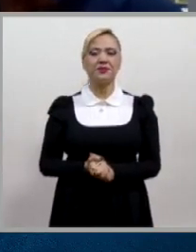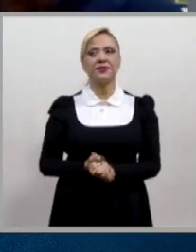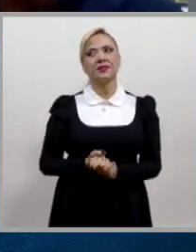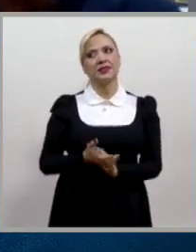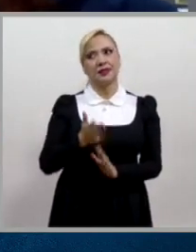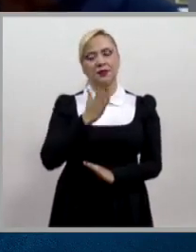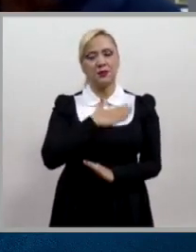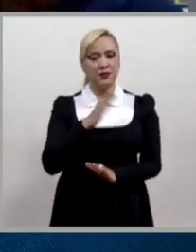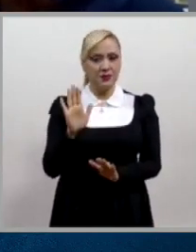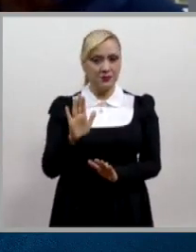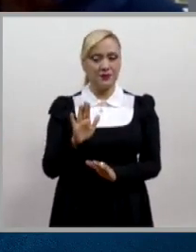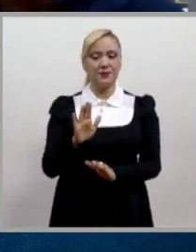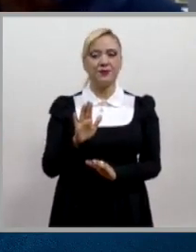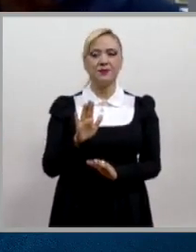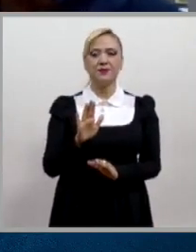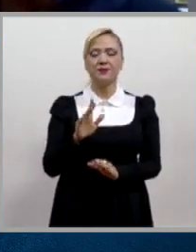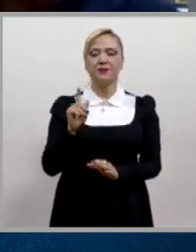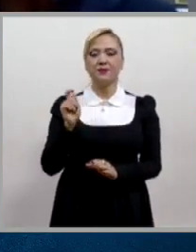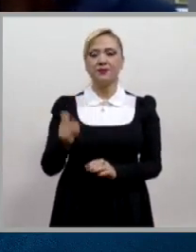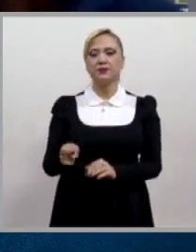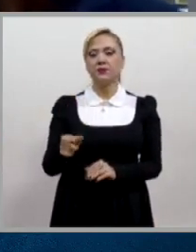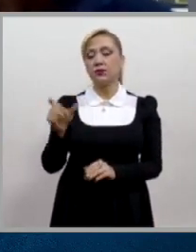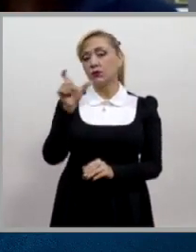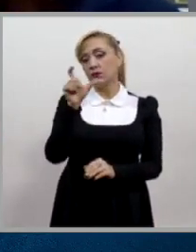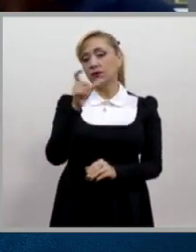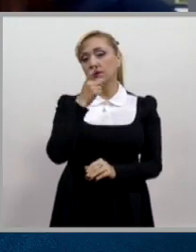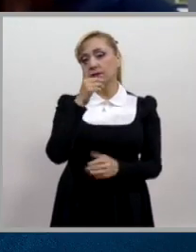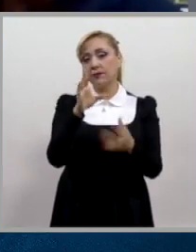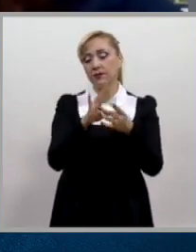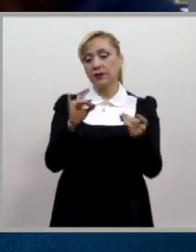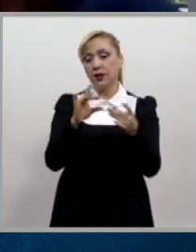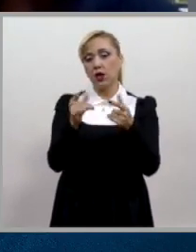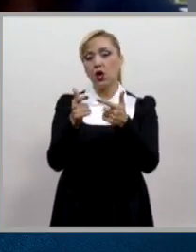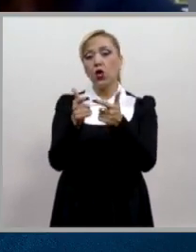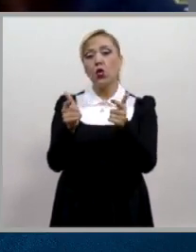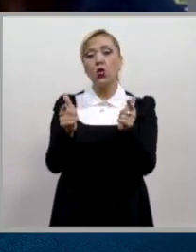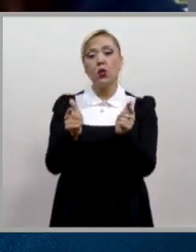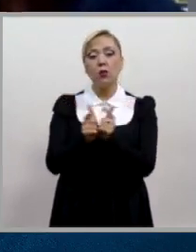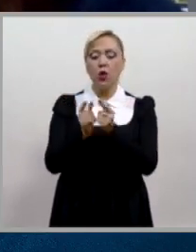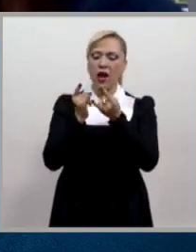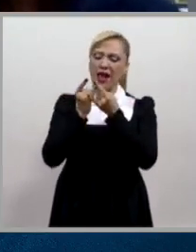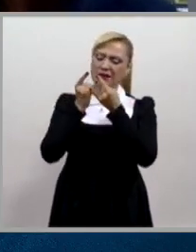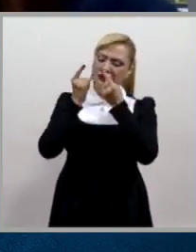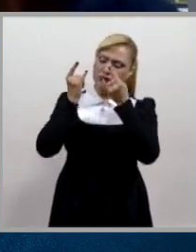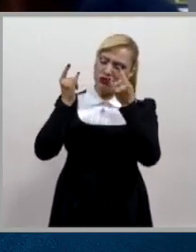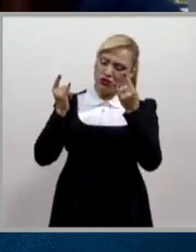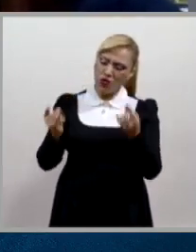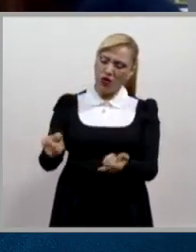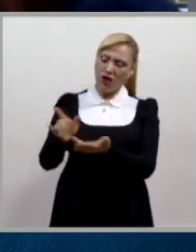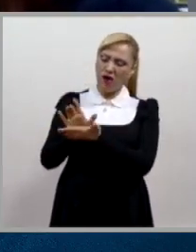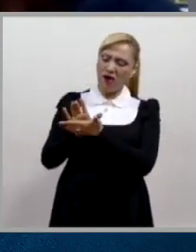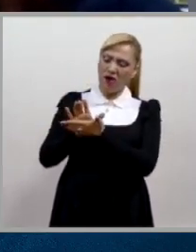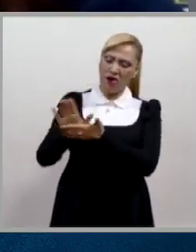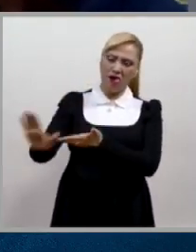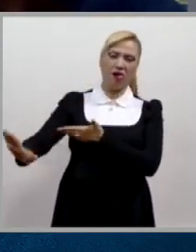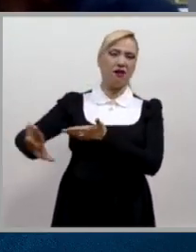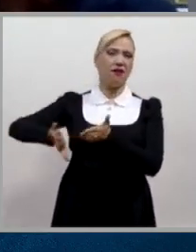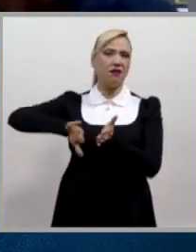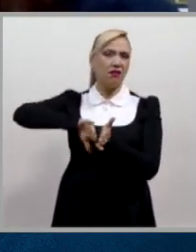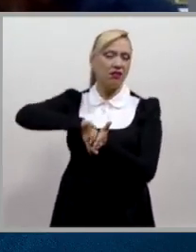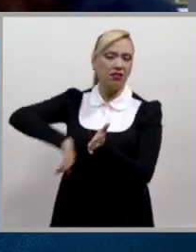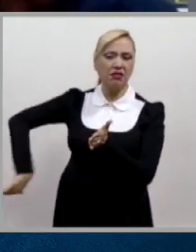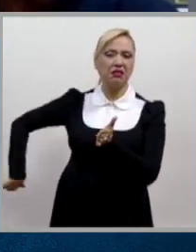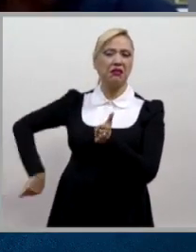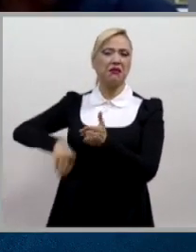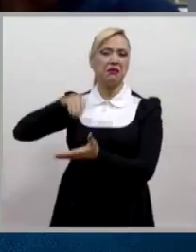Bueno, de entrada creo que hay que partir del hecho de que cuando hablamos de grupos históricamente excluidos, de grupos en situación de vulnerabilidad, como se les